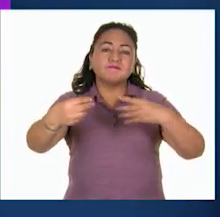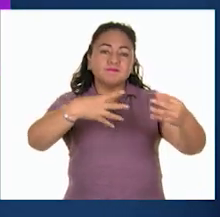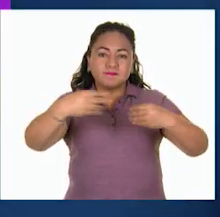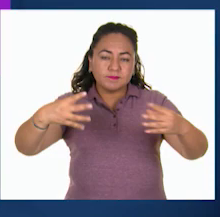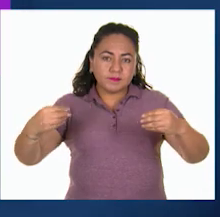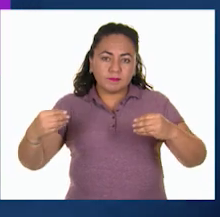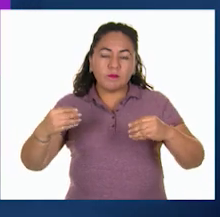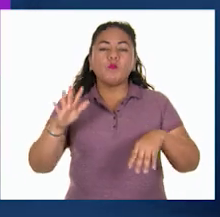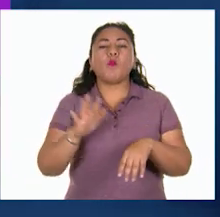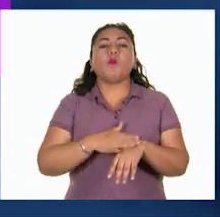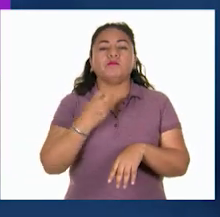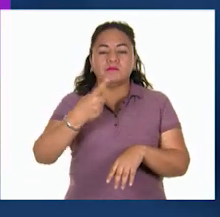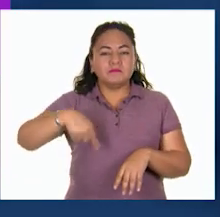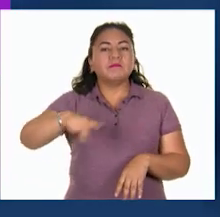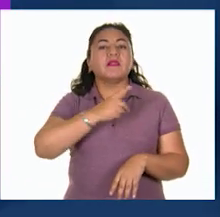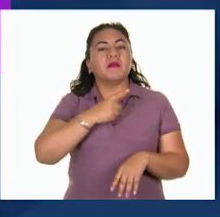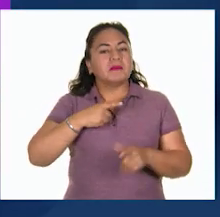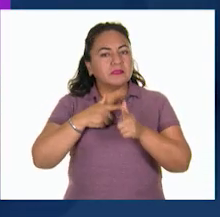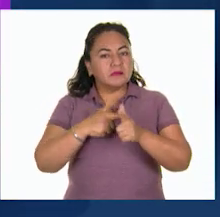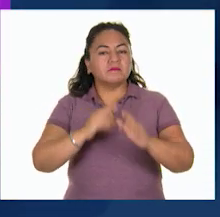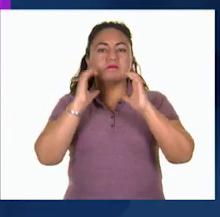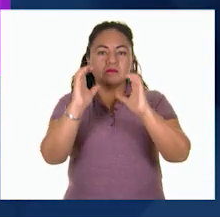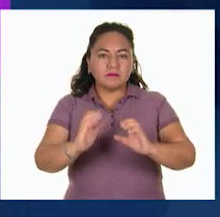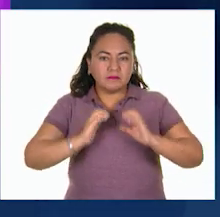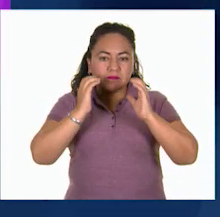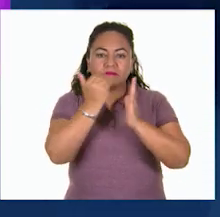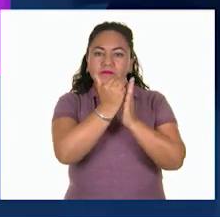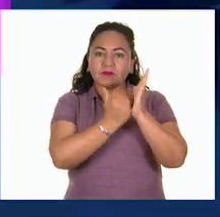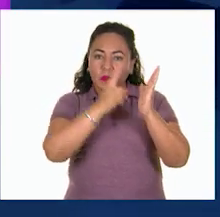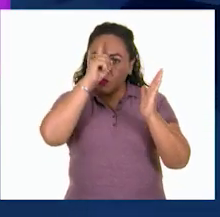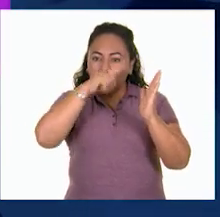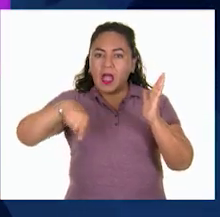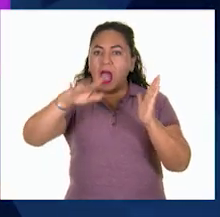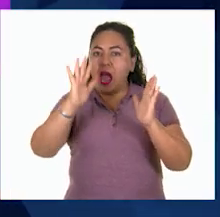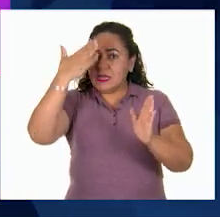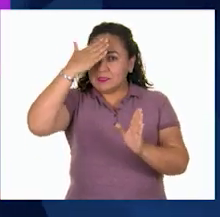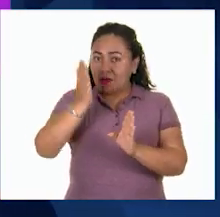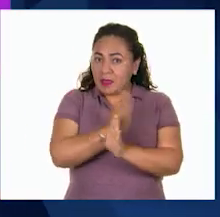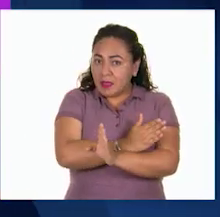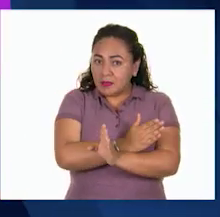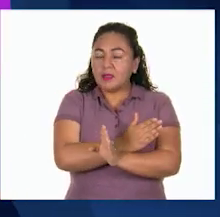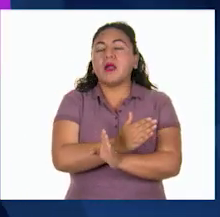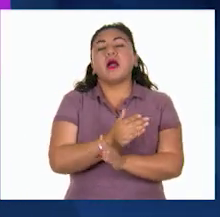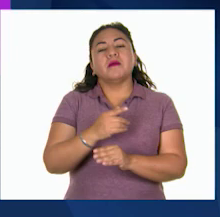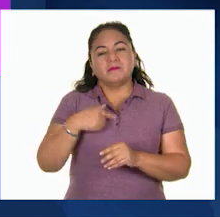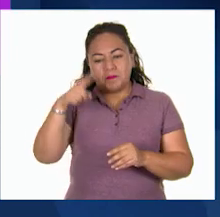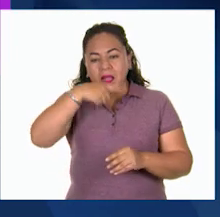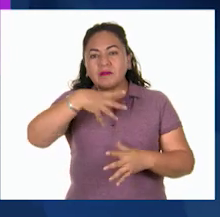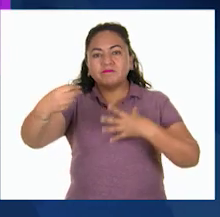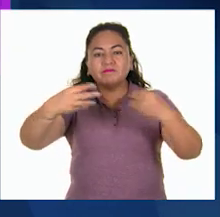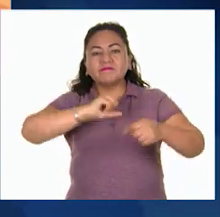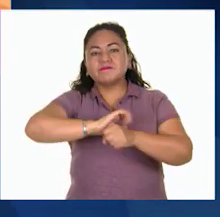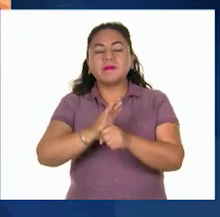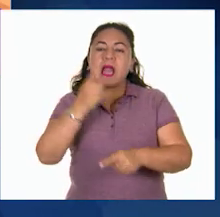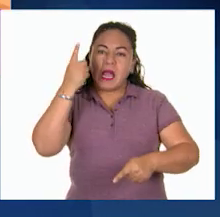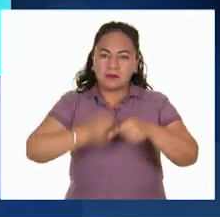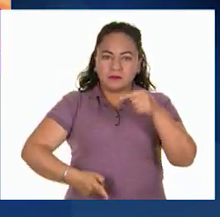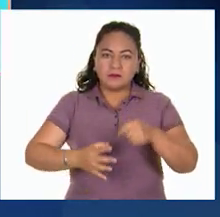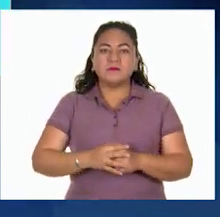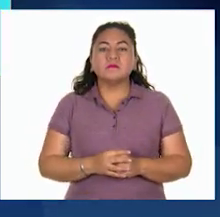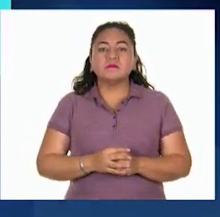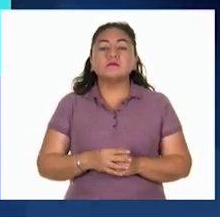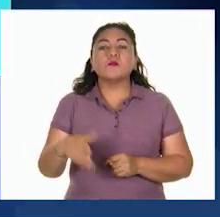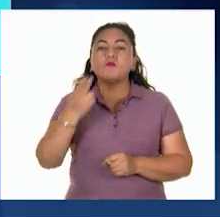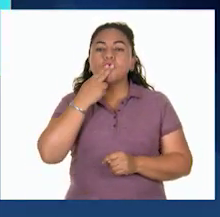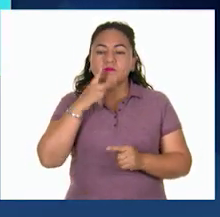personas. Por eso hay que continuar cuidándonos siguiendo las buenas prácticas que ya todos conocemos para evitar contagiarnos.